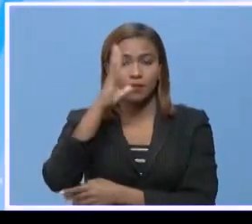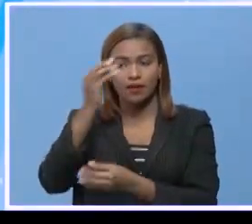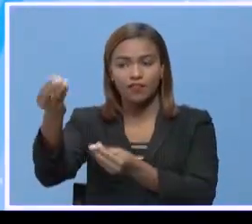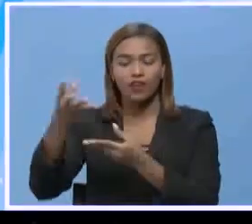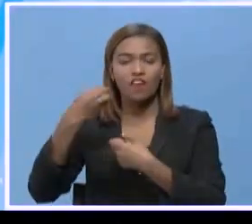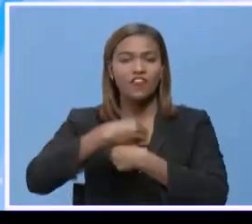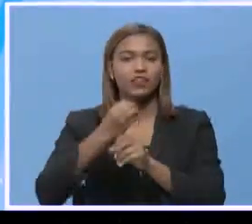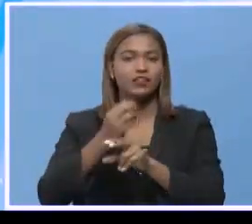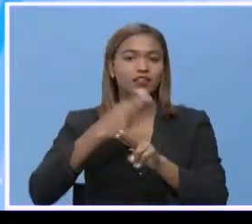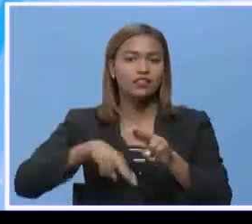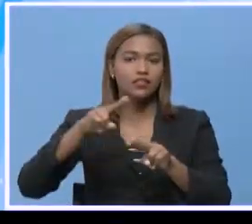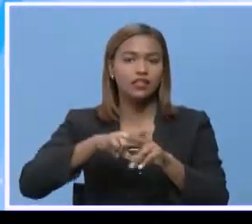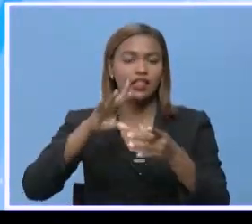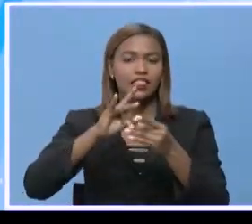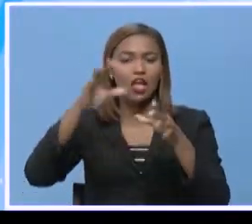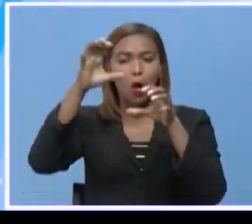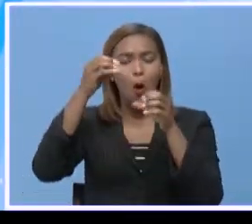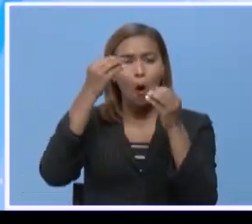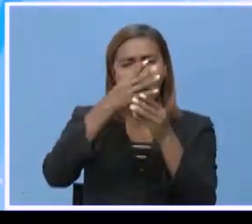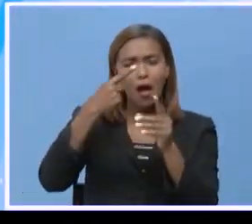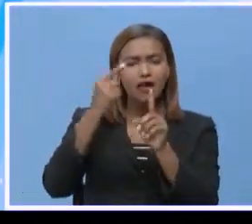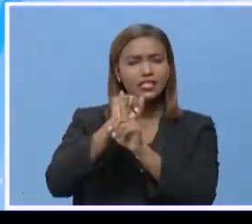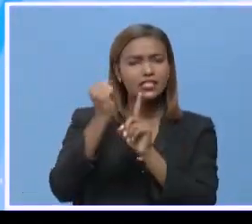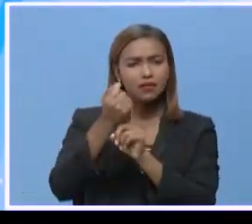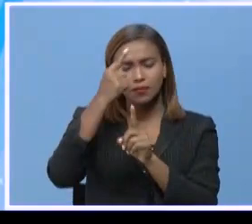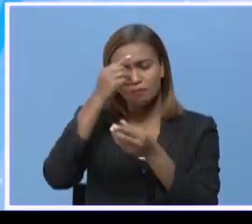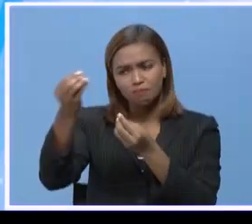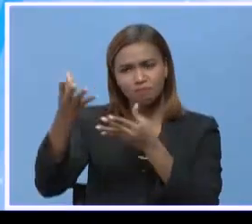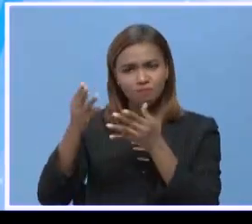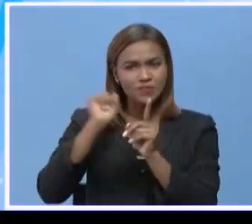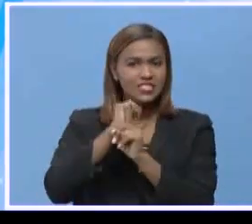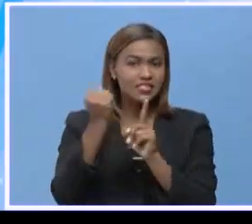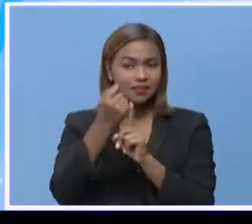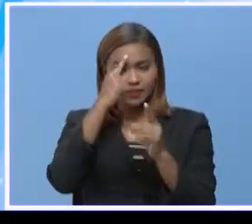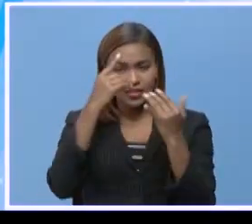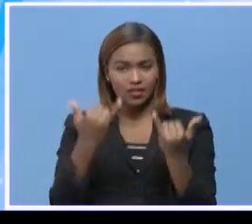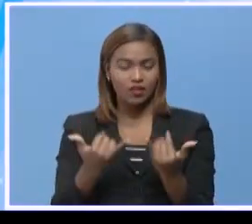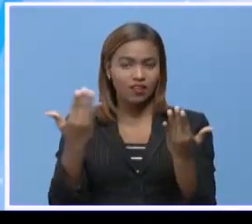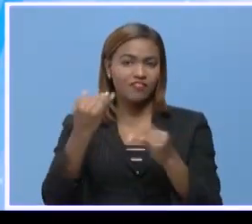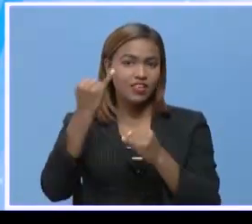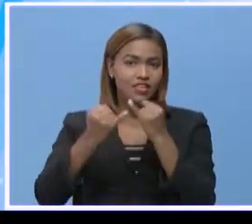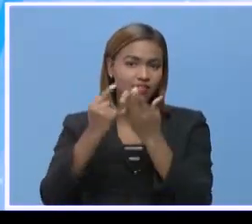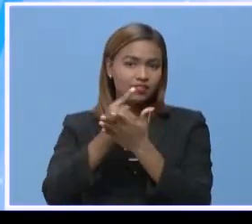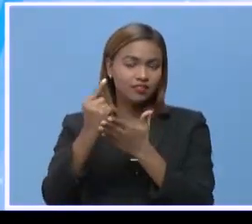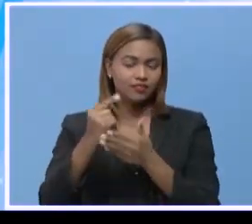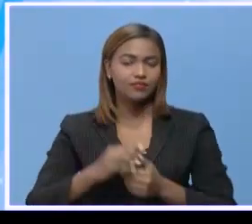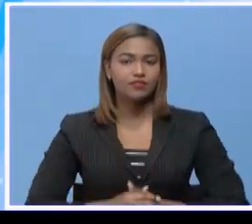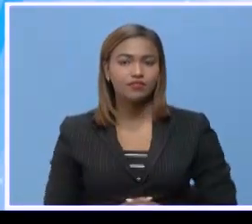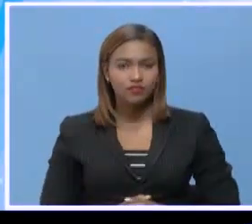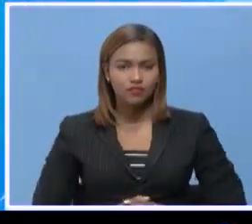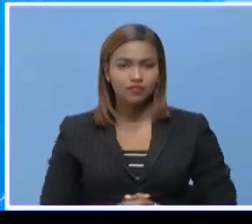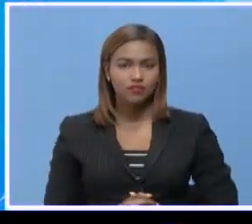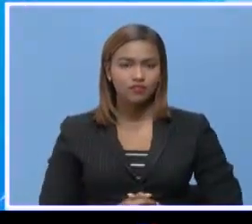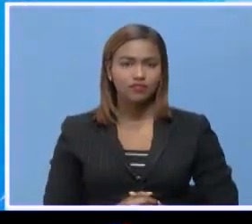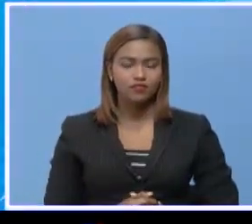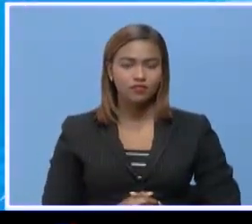la Oficina Nacional de Meteorología para darnos a conocer las condiciones del tiempo para este fin de semana. Adelante, Joanna.